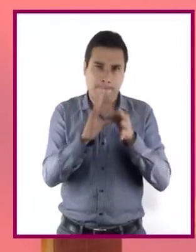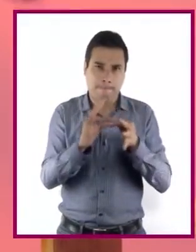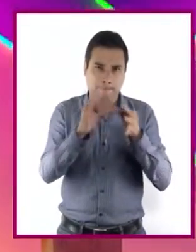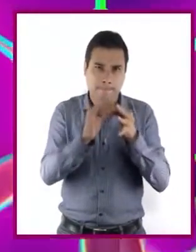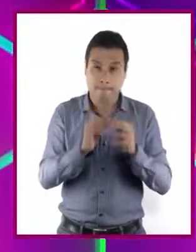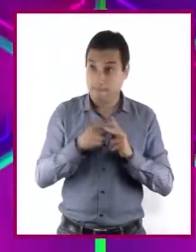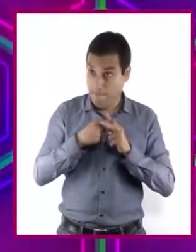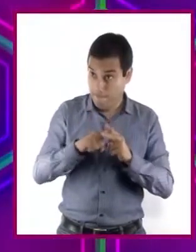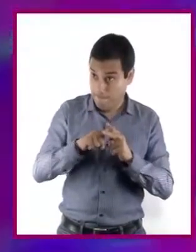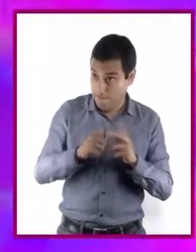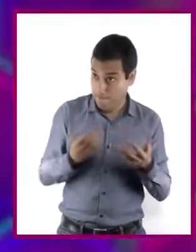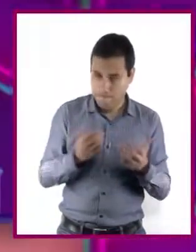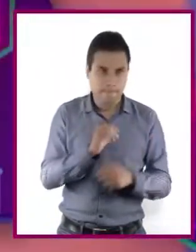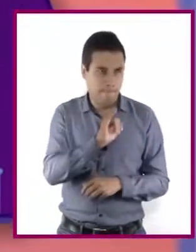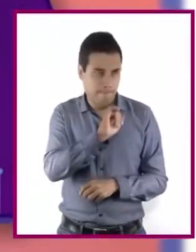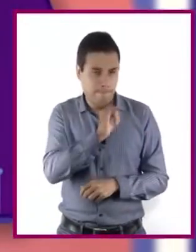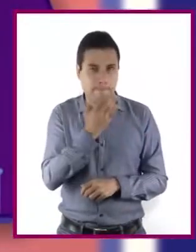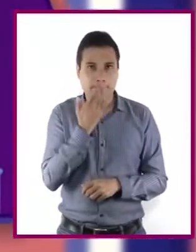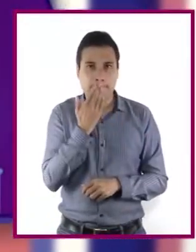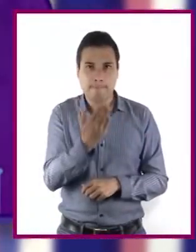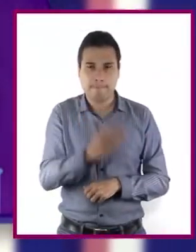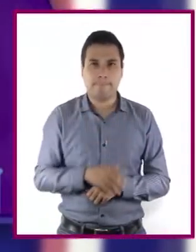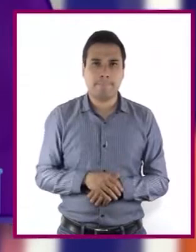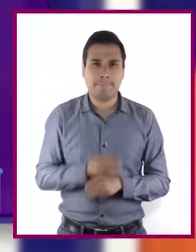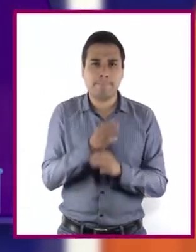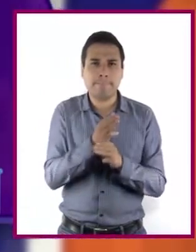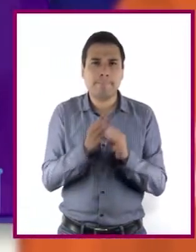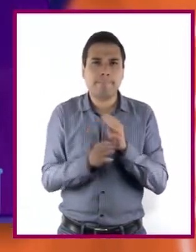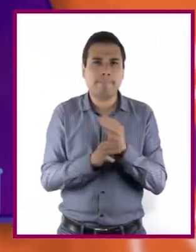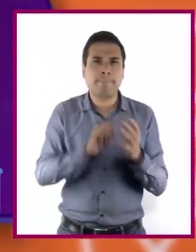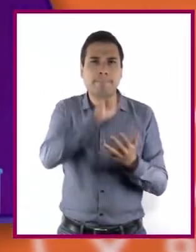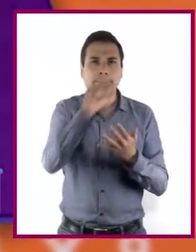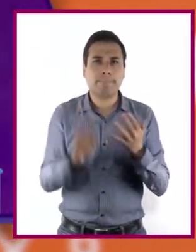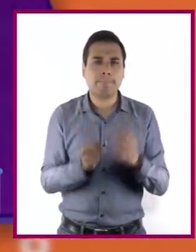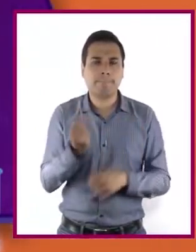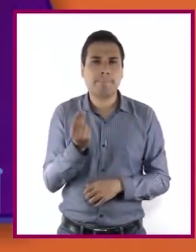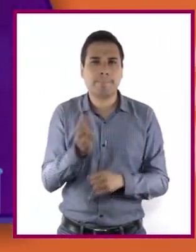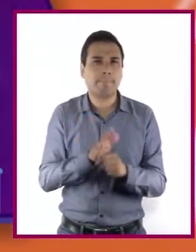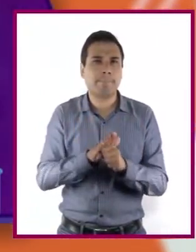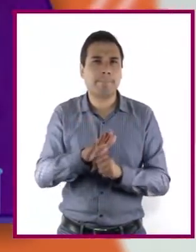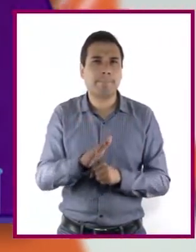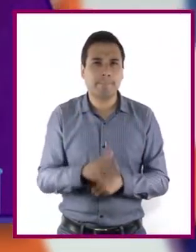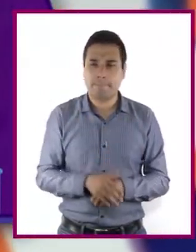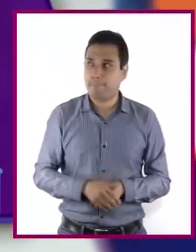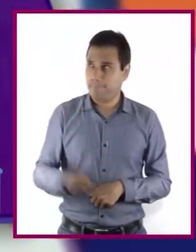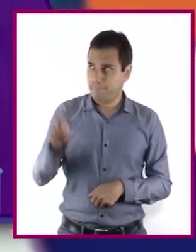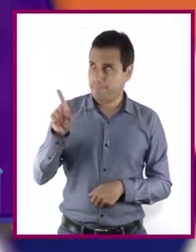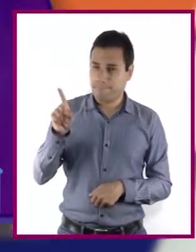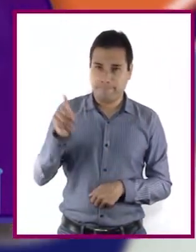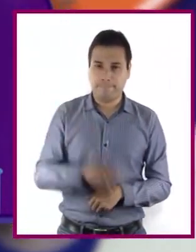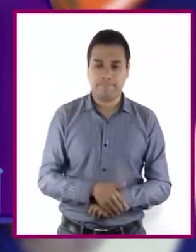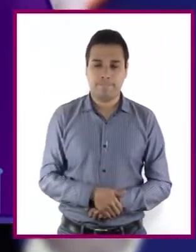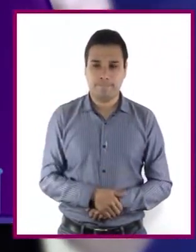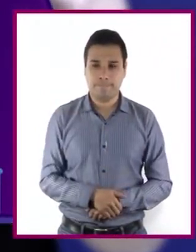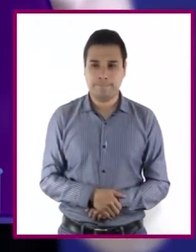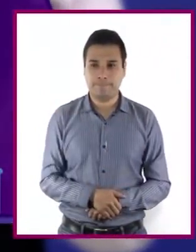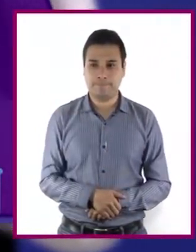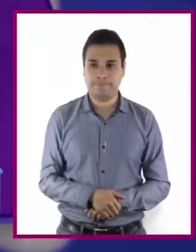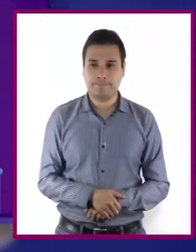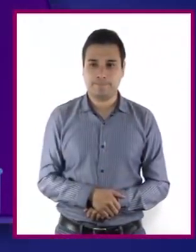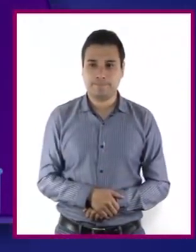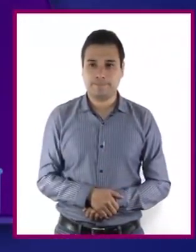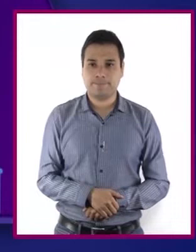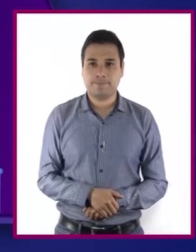si comenzamos? Me parece muy bien. Los materiales que van a necesitar para esta sesión son cuaderno, lápiz o